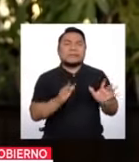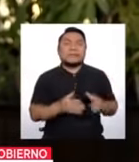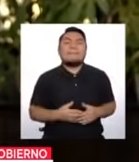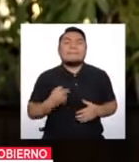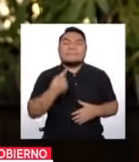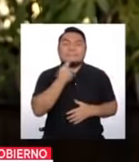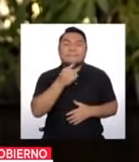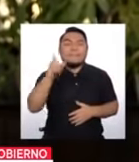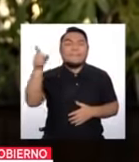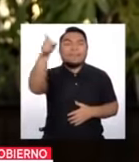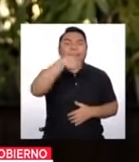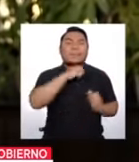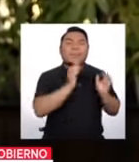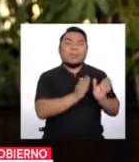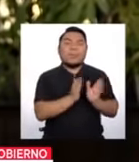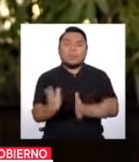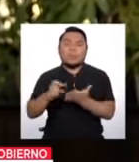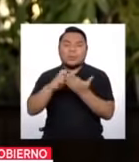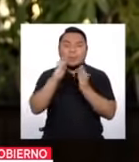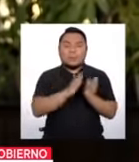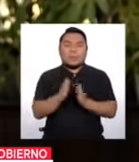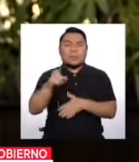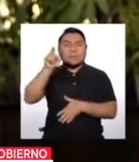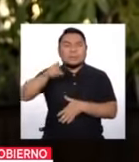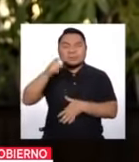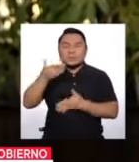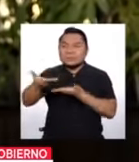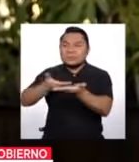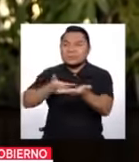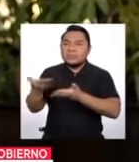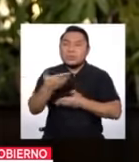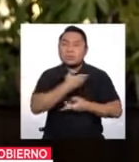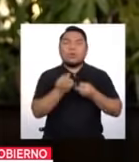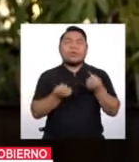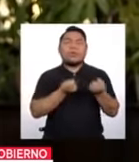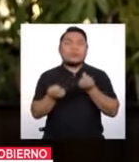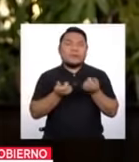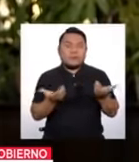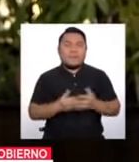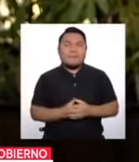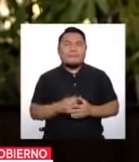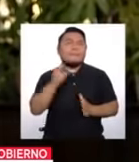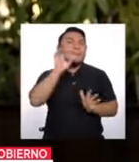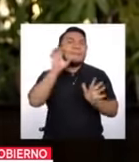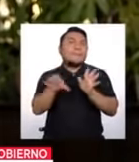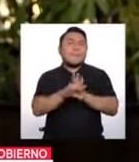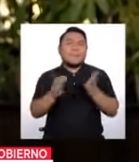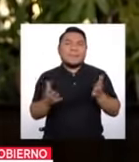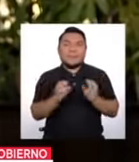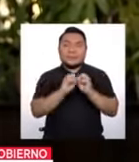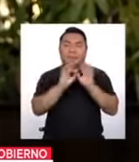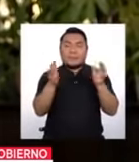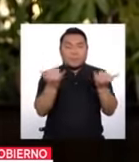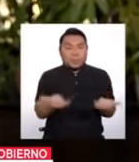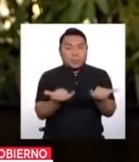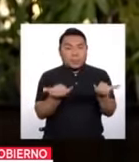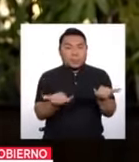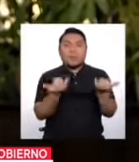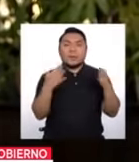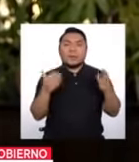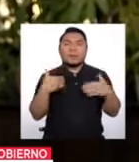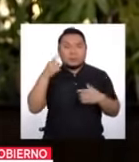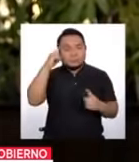era por una cuestión de orden, de planificación y necesaria coordinación con los gobiernos regionales. Por ejemplo, el día de hoy se